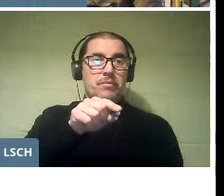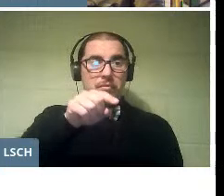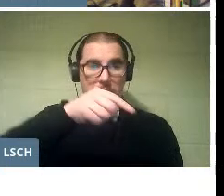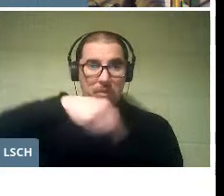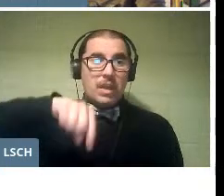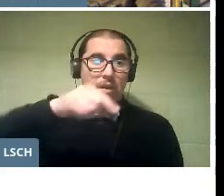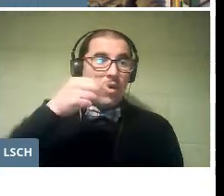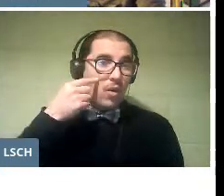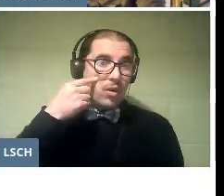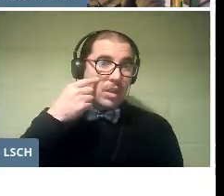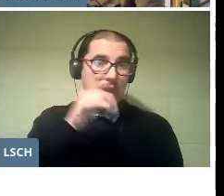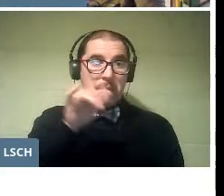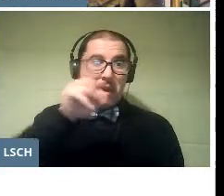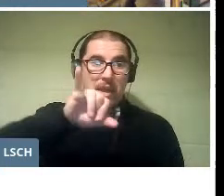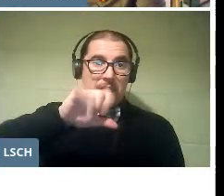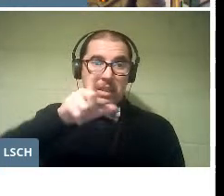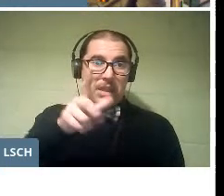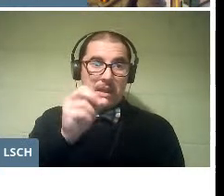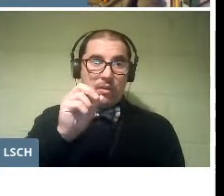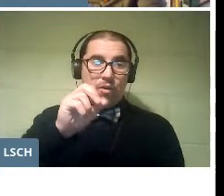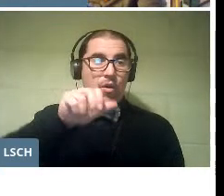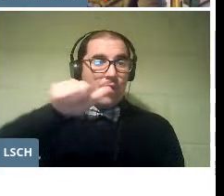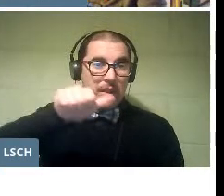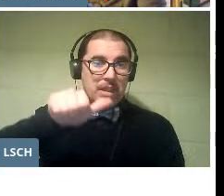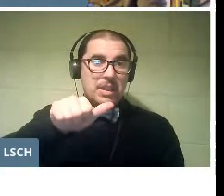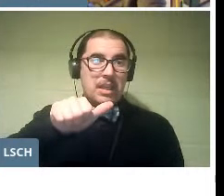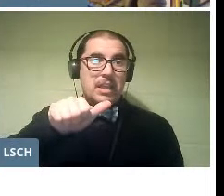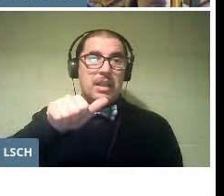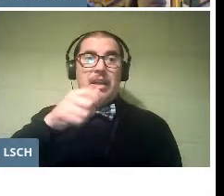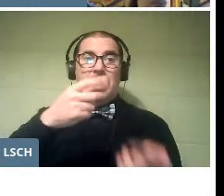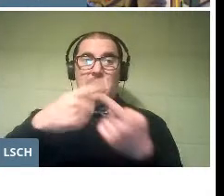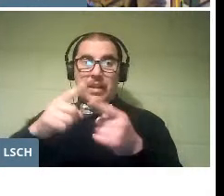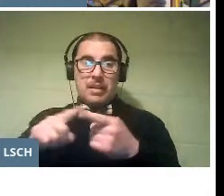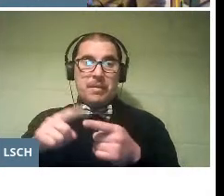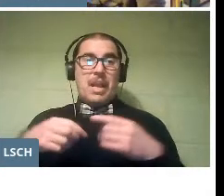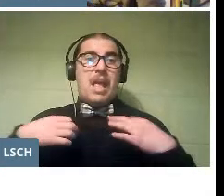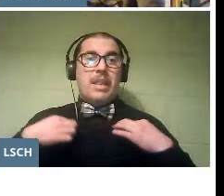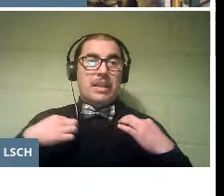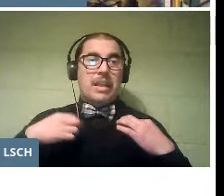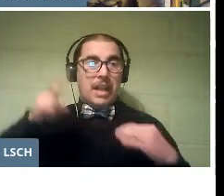conocieron para el comienzo del siglo XVI de los textiles incaicos.